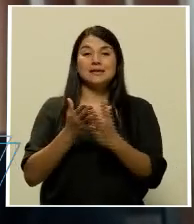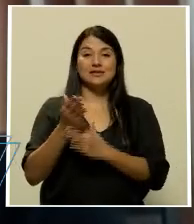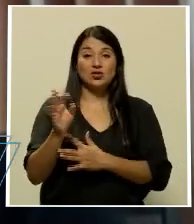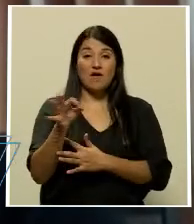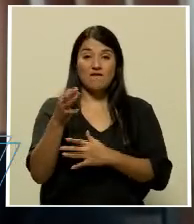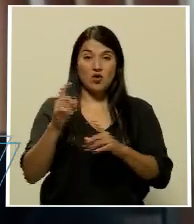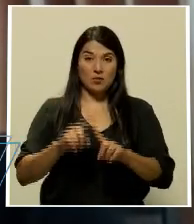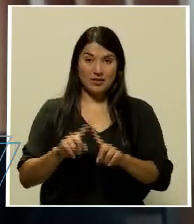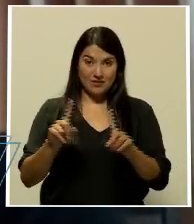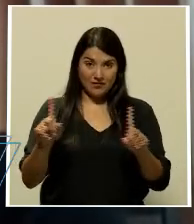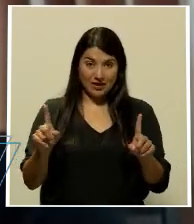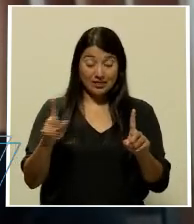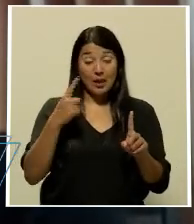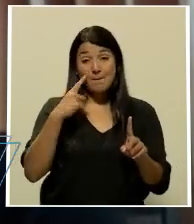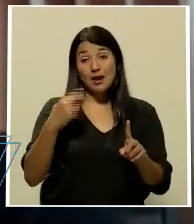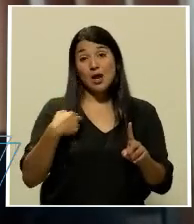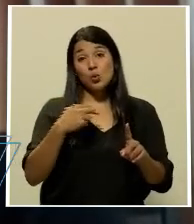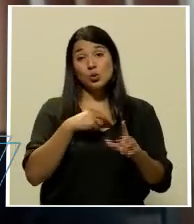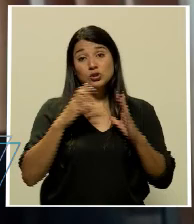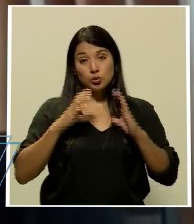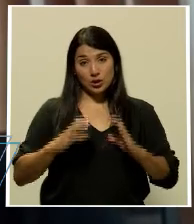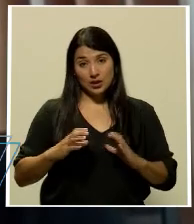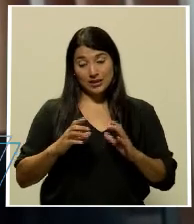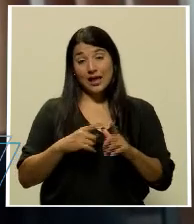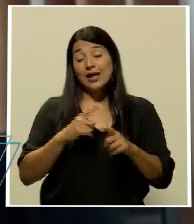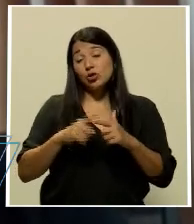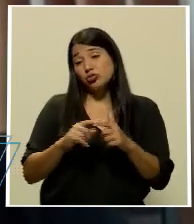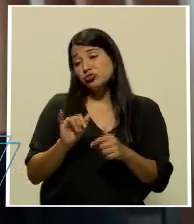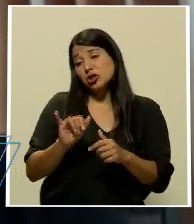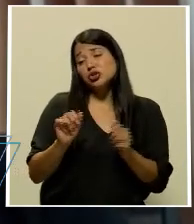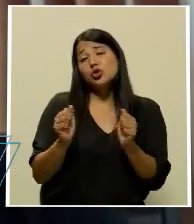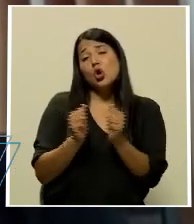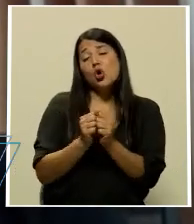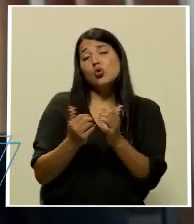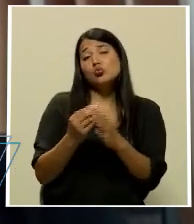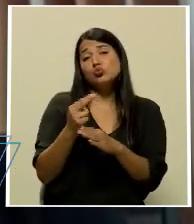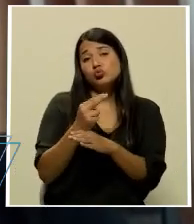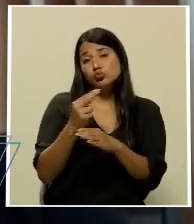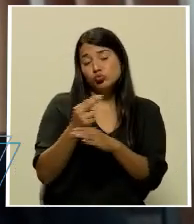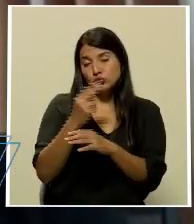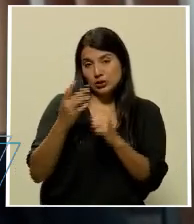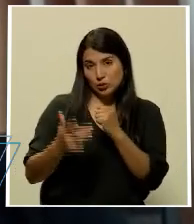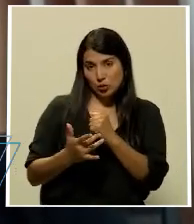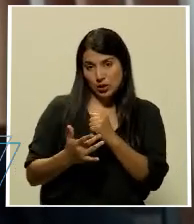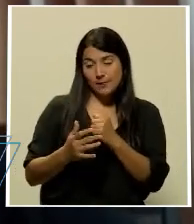diferente a nuestros clientes, y por supuesto eso va a ser mediante el uso de la tecnología.